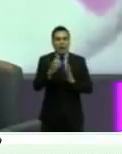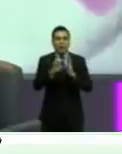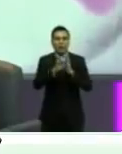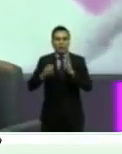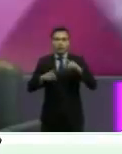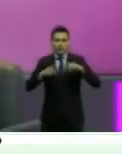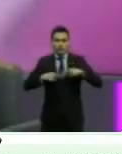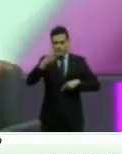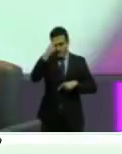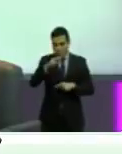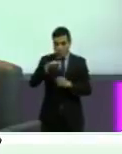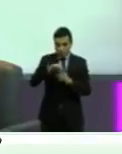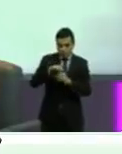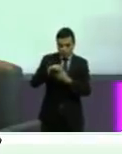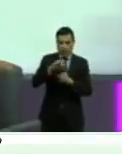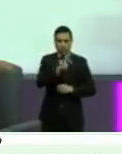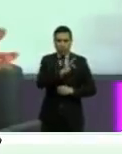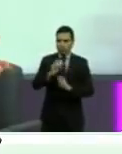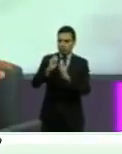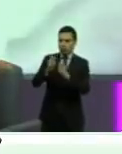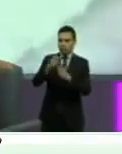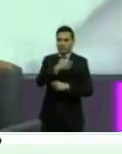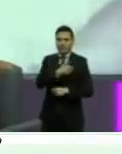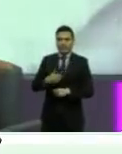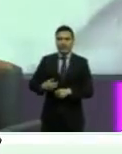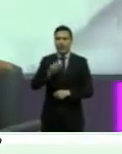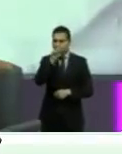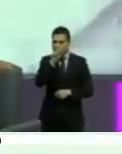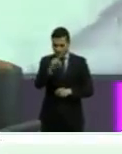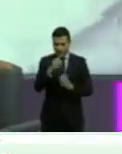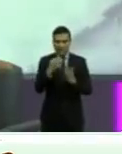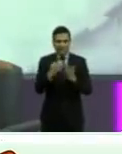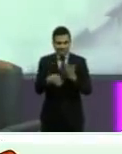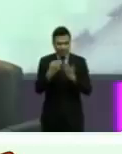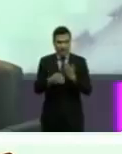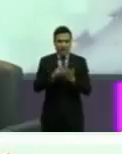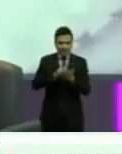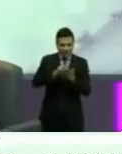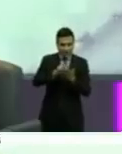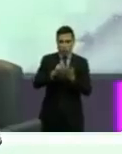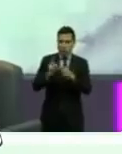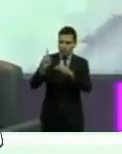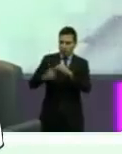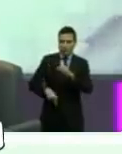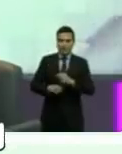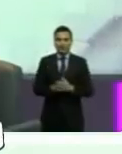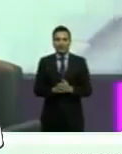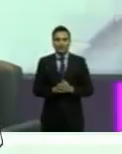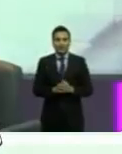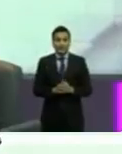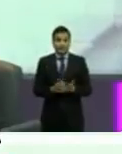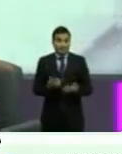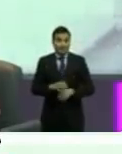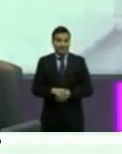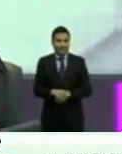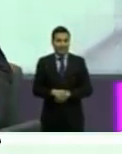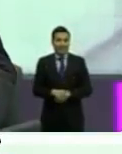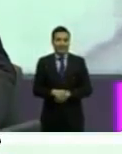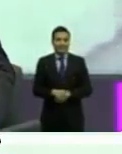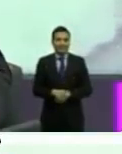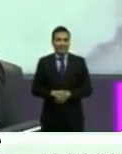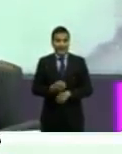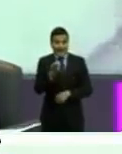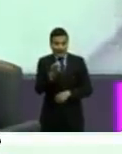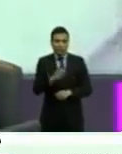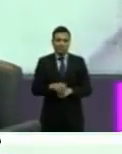elegir, tengamos el derecho de despedir. Indudablemente este privilegio de la clase política hace que algunos de ellos hoy pongan